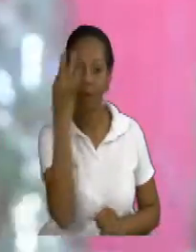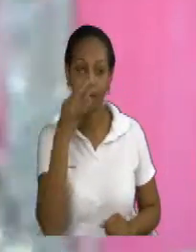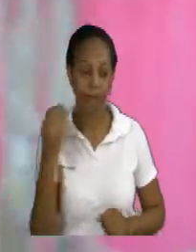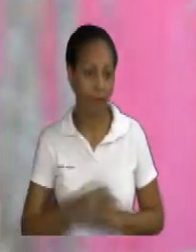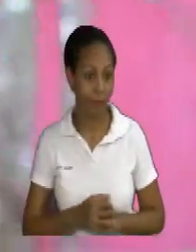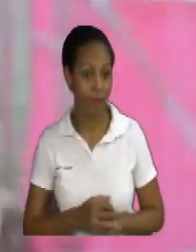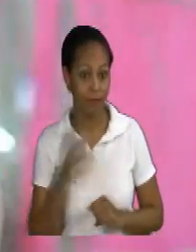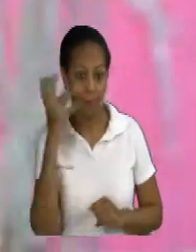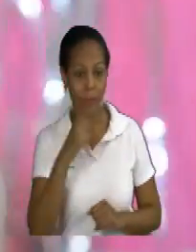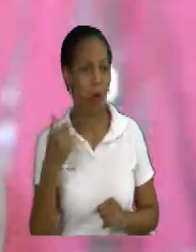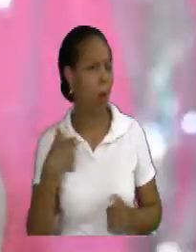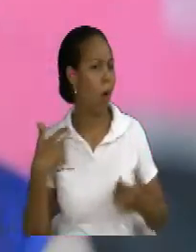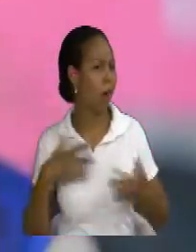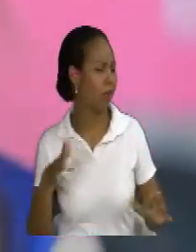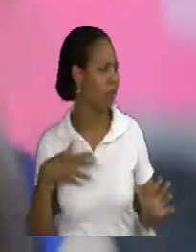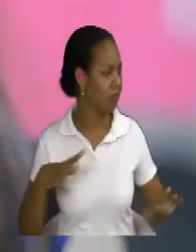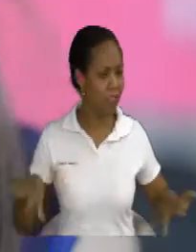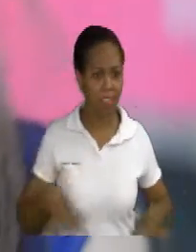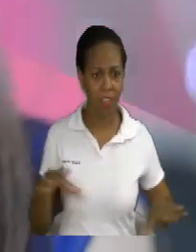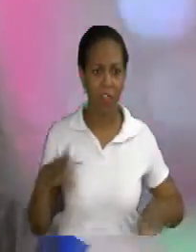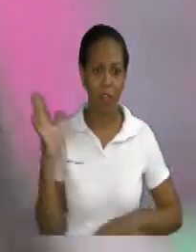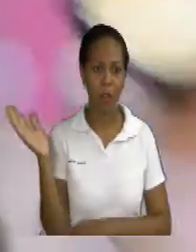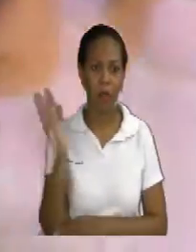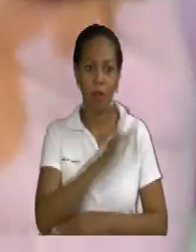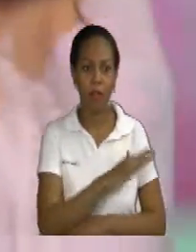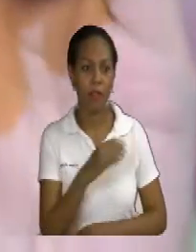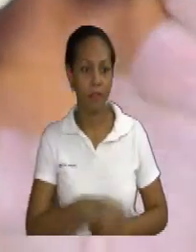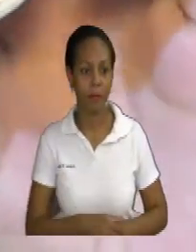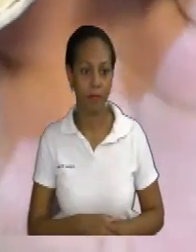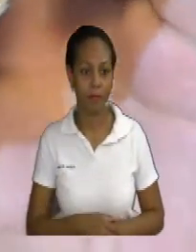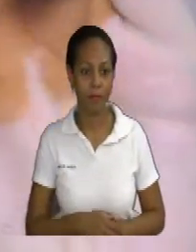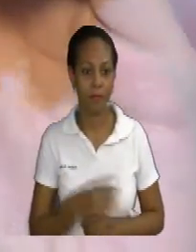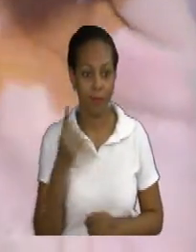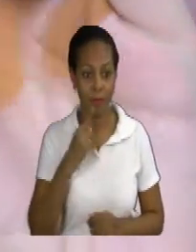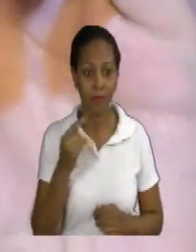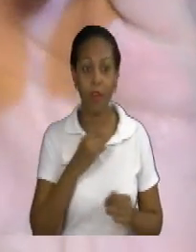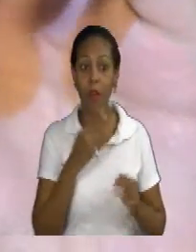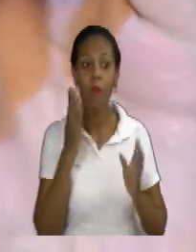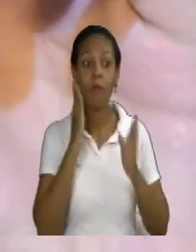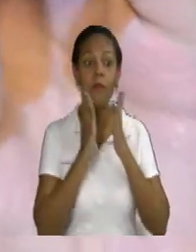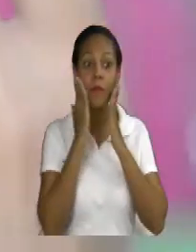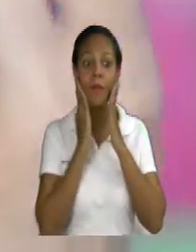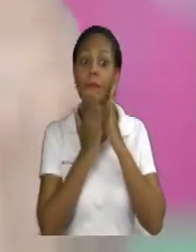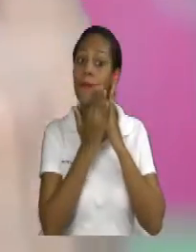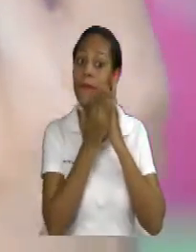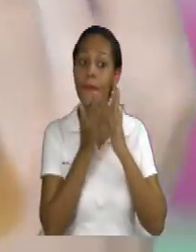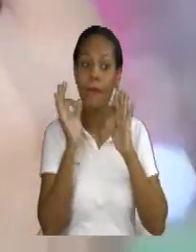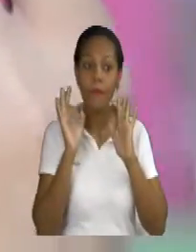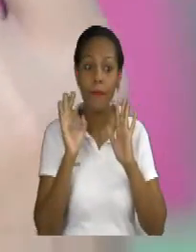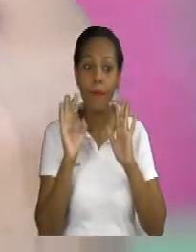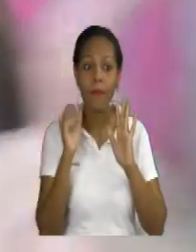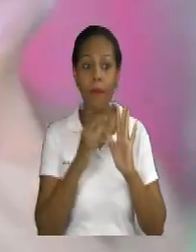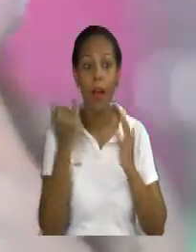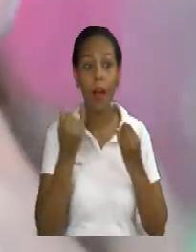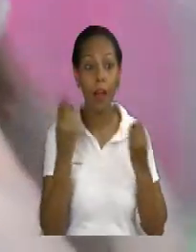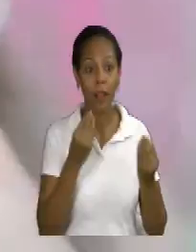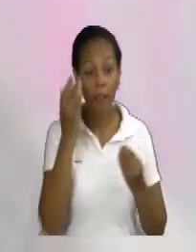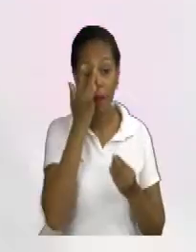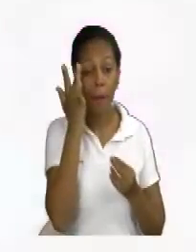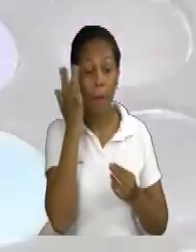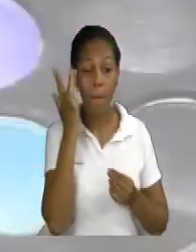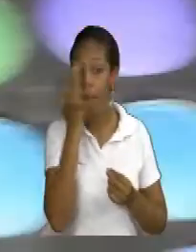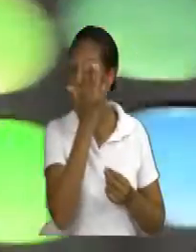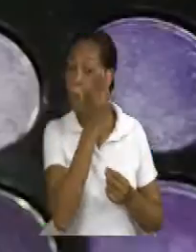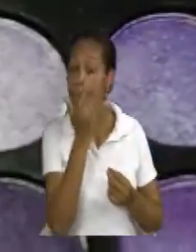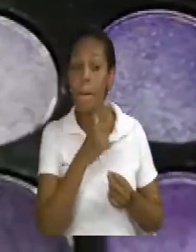suaves para cualquier ocasión del día. ¡Vamos a empezar! Después de hidratar el rostro, vamos a aplicar prebase para ojos y sombra